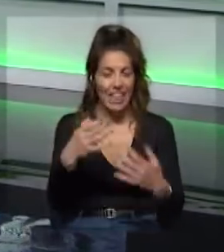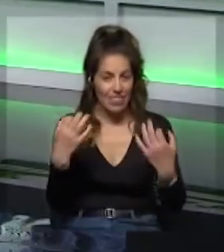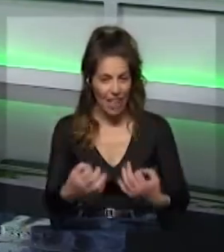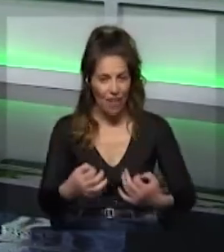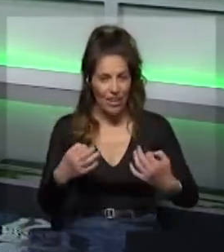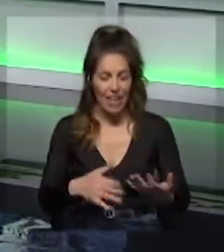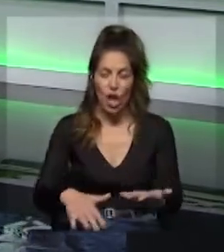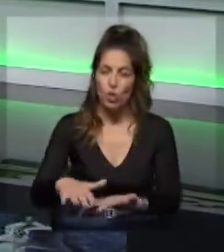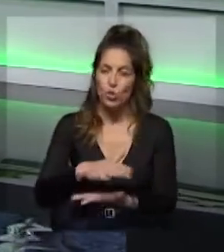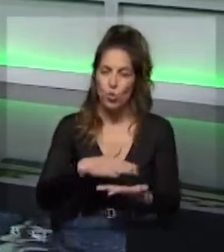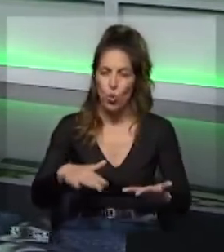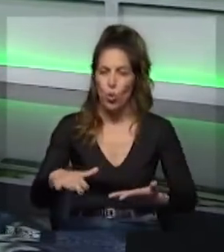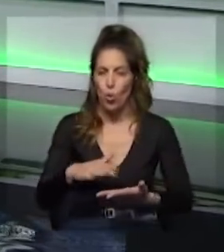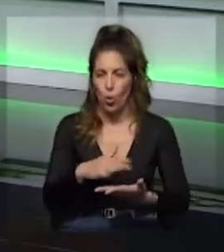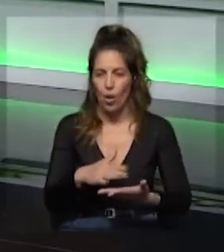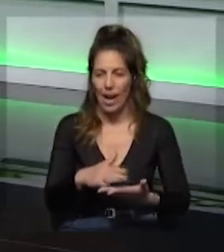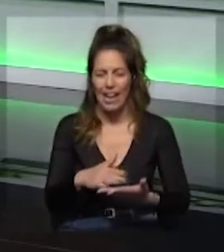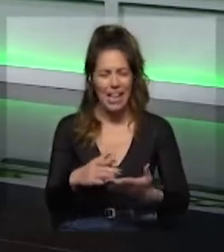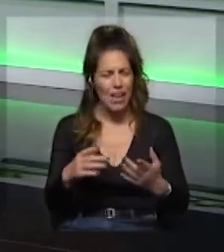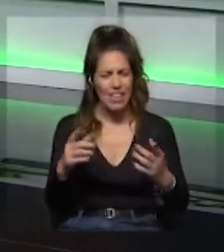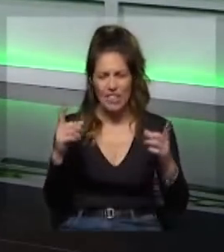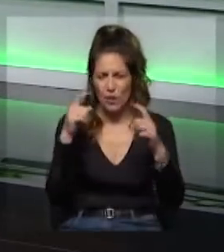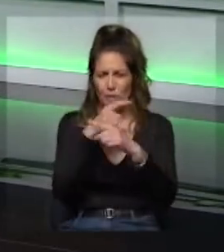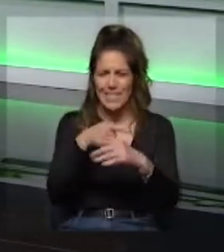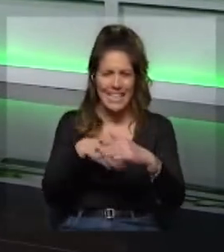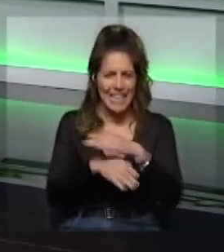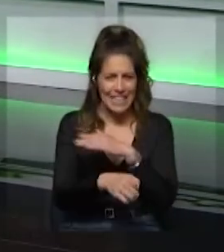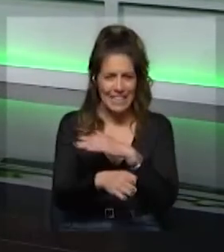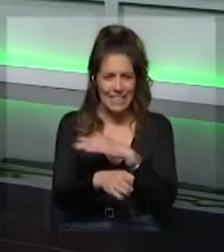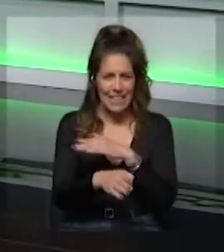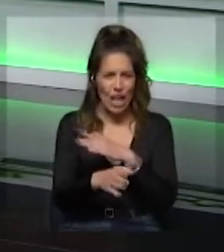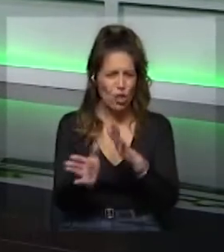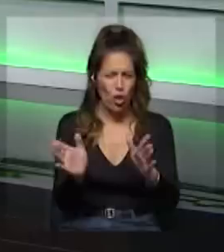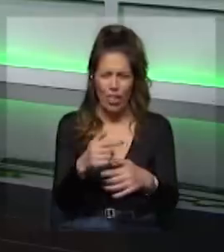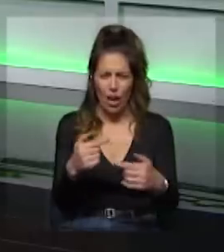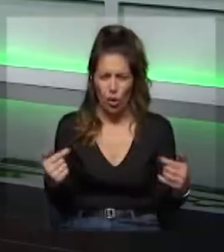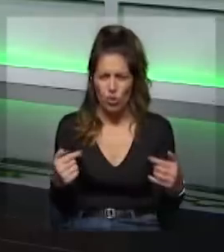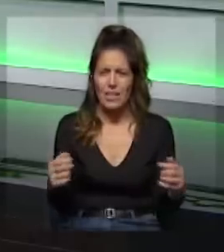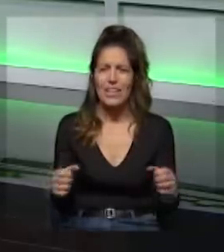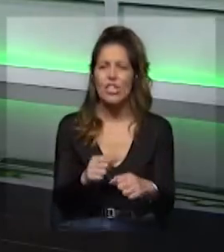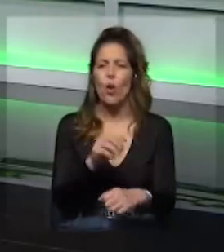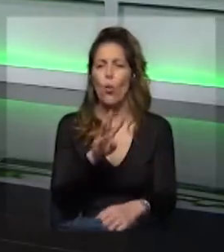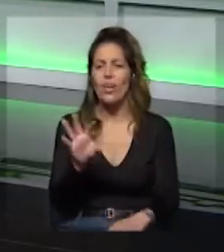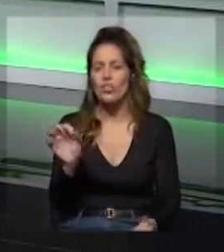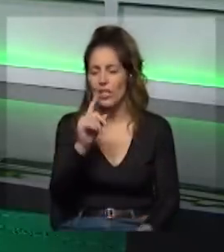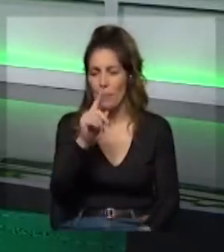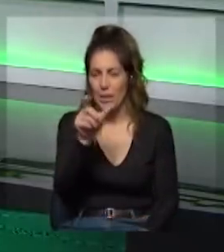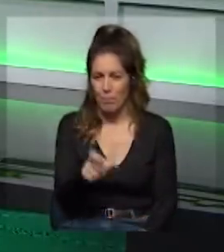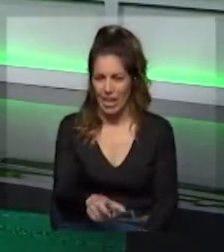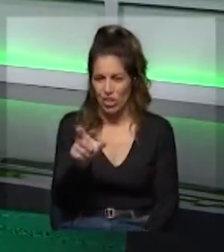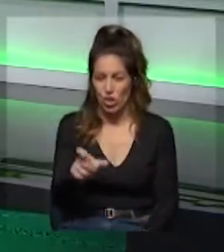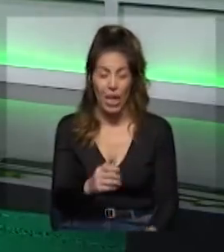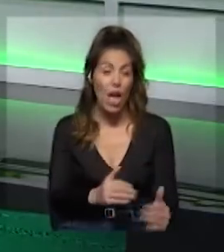ente es un lugar prácticamente muy inaccesible que se ha prestado para toda clase de cosas ha llegado a 400,000 personas